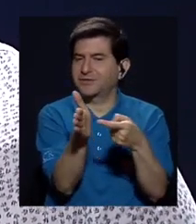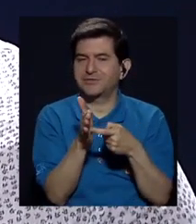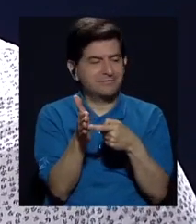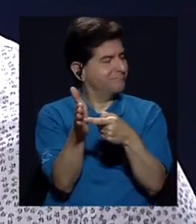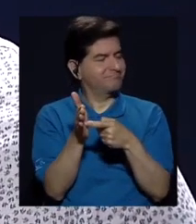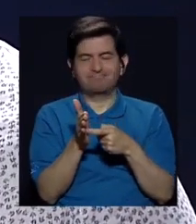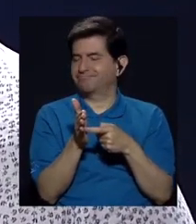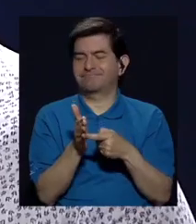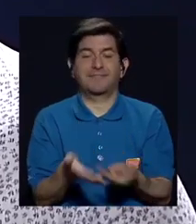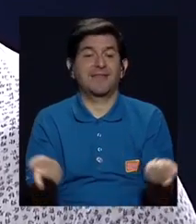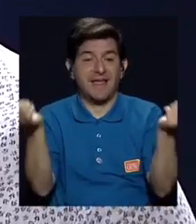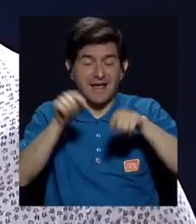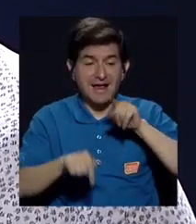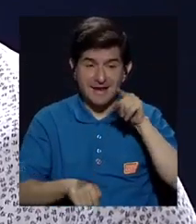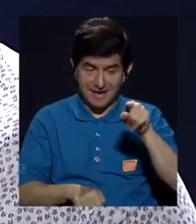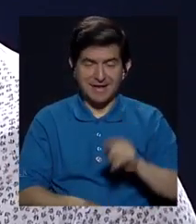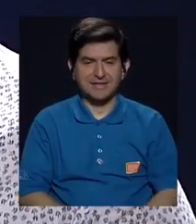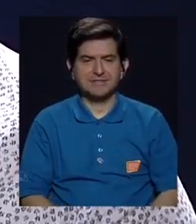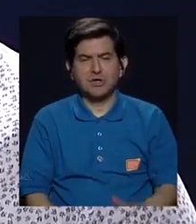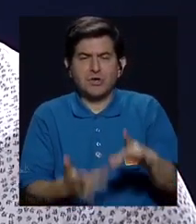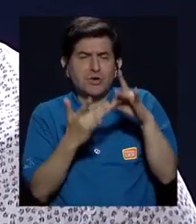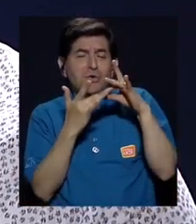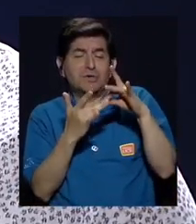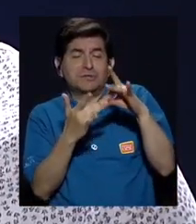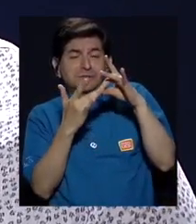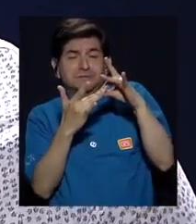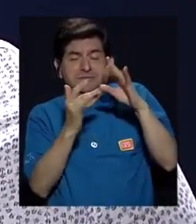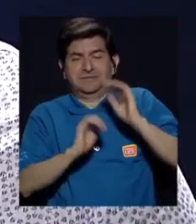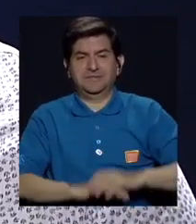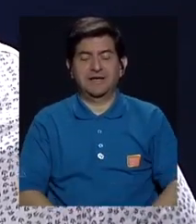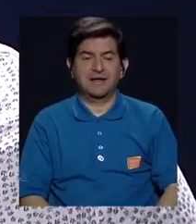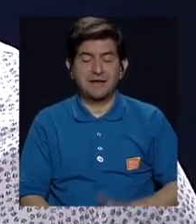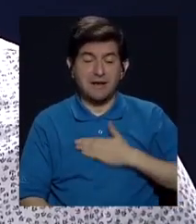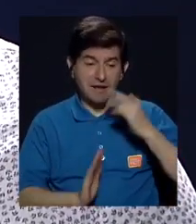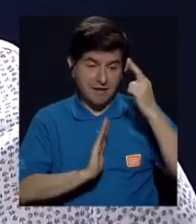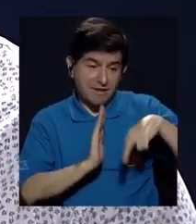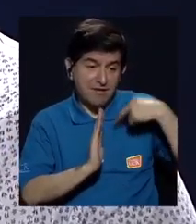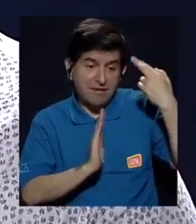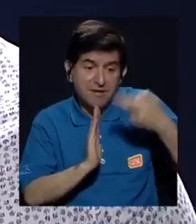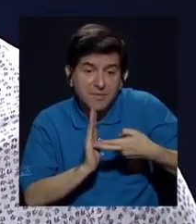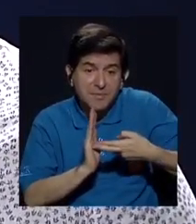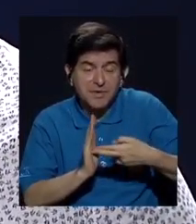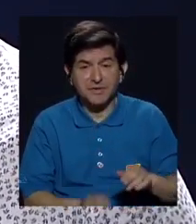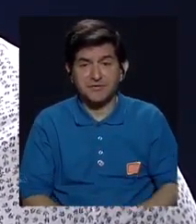requisitos. En el caso de ella es algo especial y pues mi papel en ese sentido es